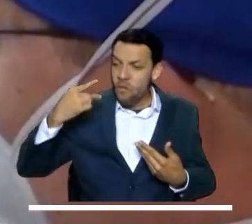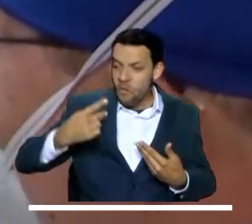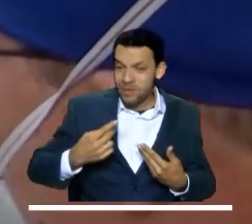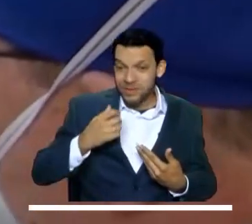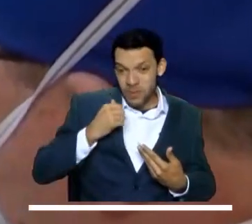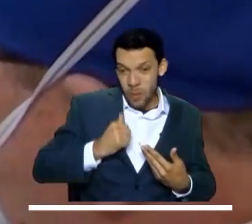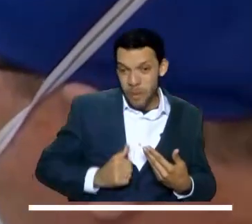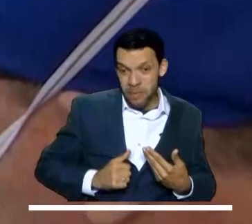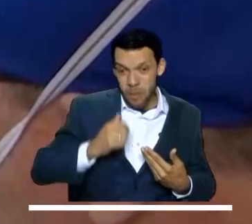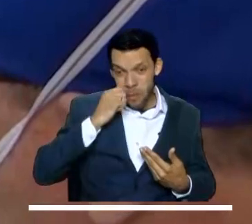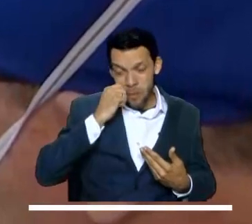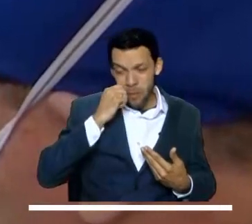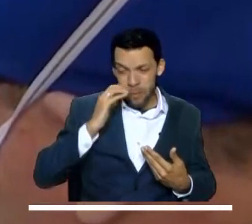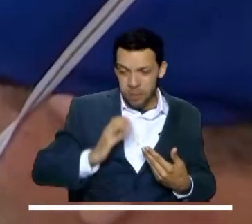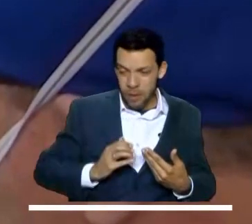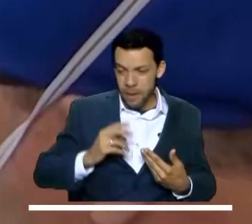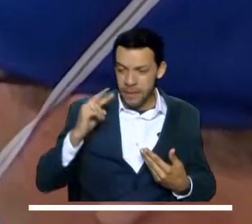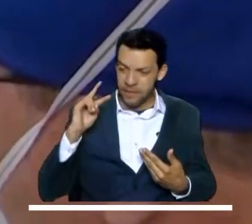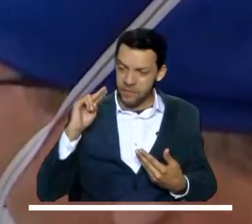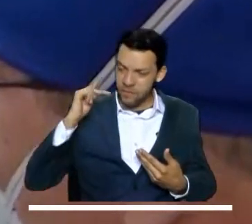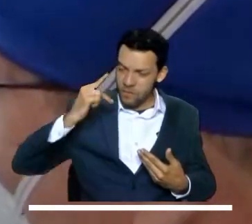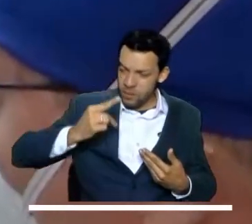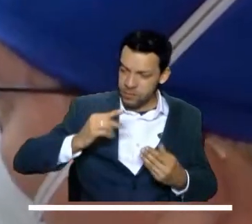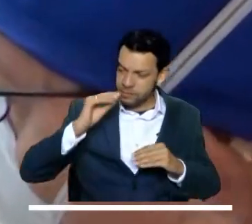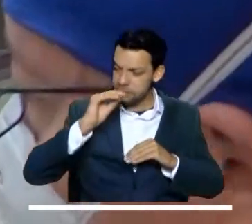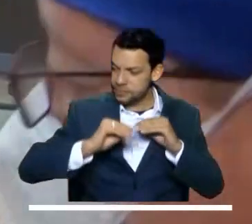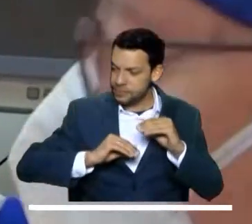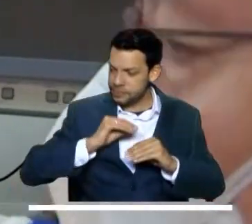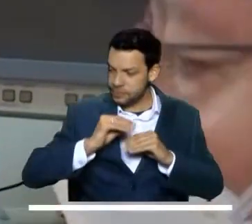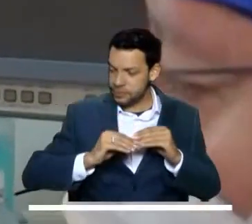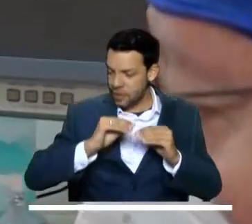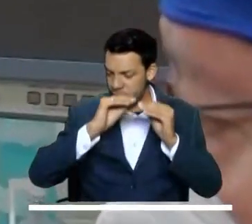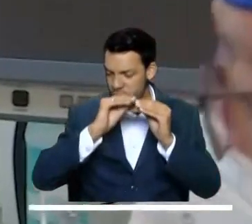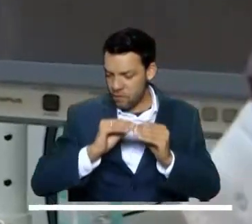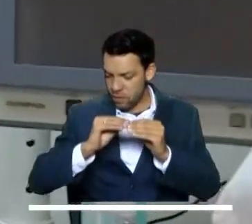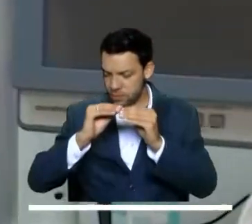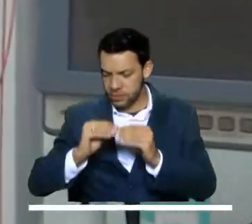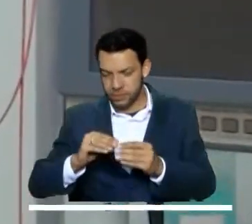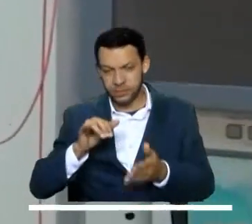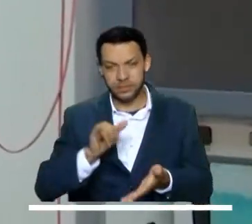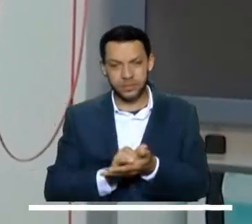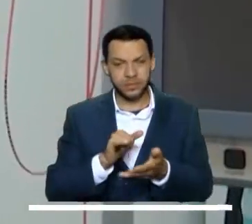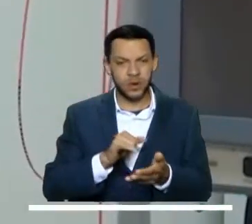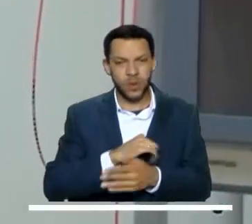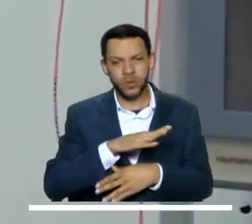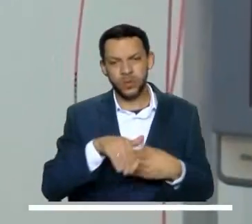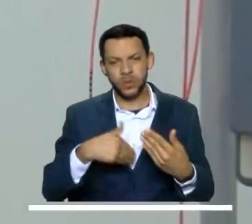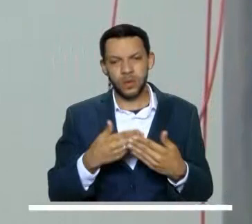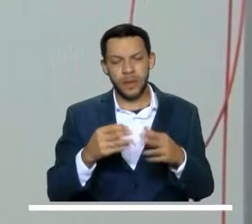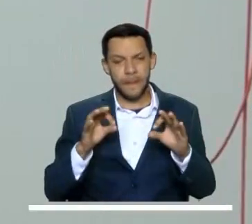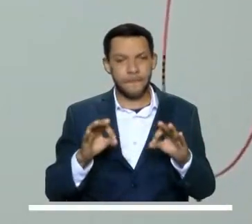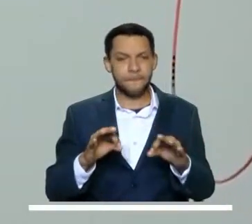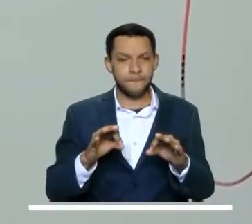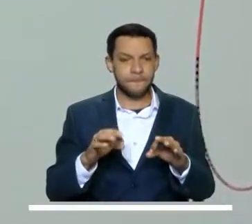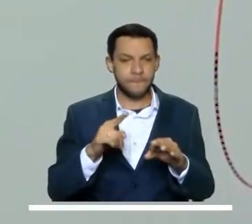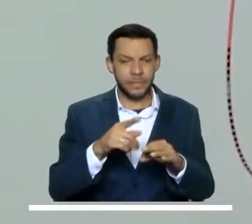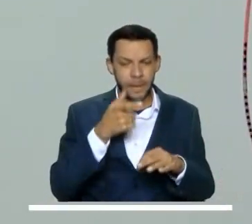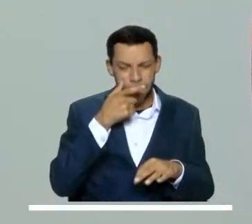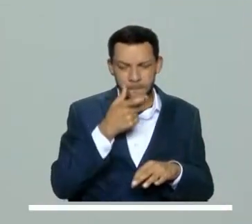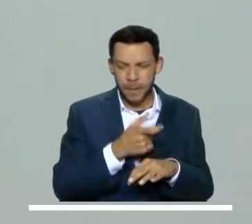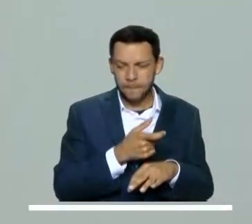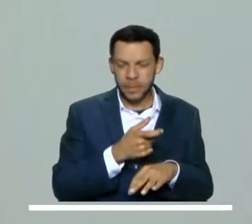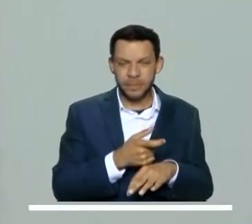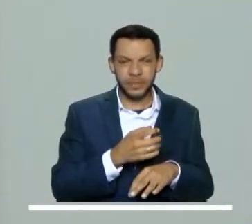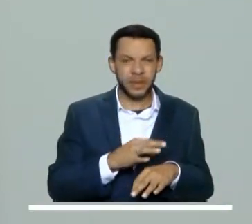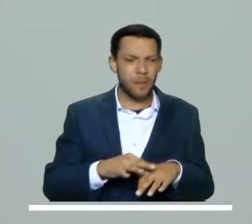organismo, y se van formando con los años. En la medida que avanzamos en edad se nos van formando divertículos. Finalmente todos vamos a sufrir de divertículos al final de nuestra vida. A